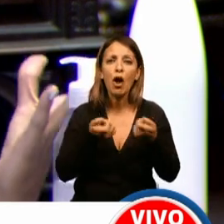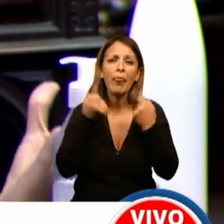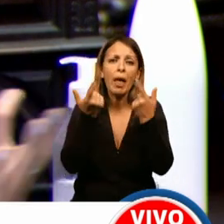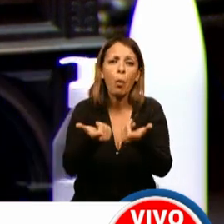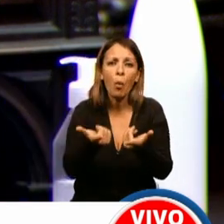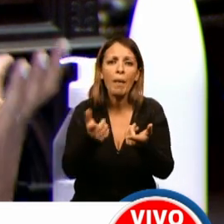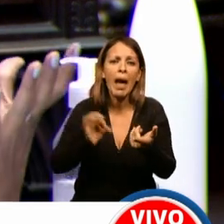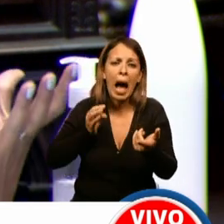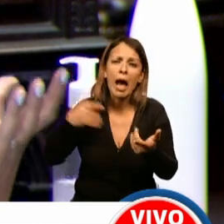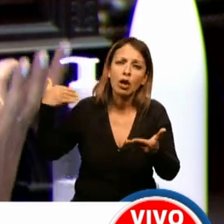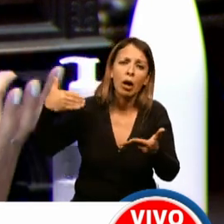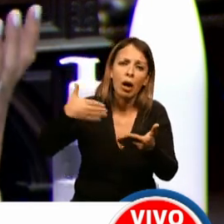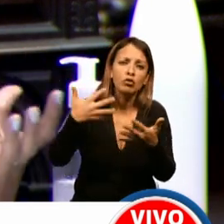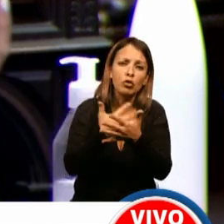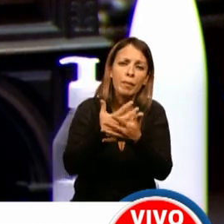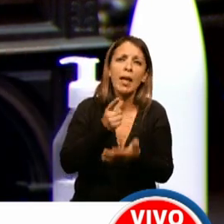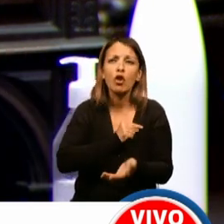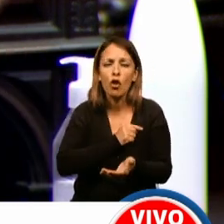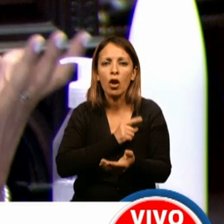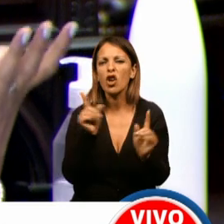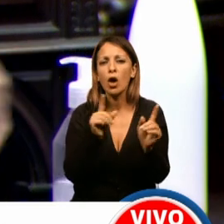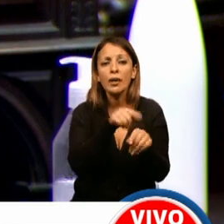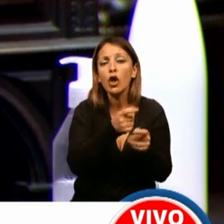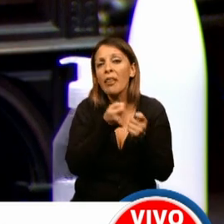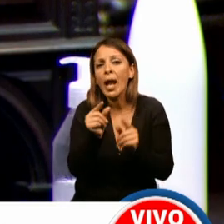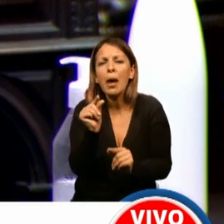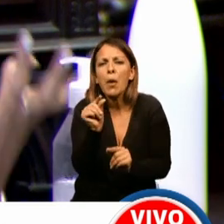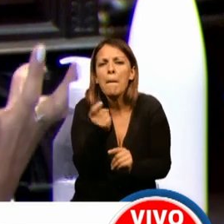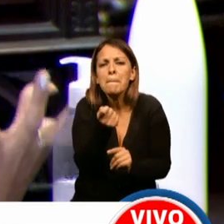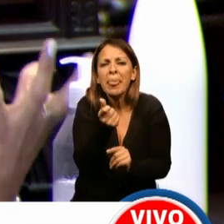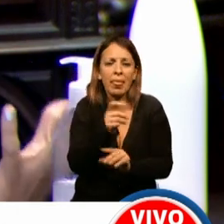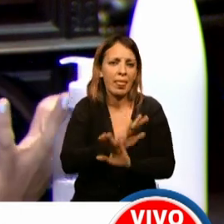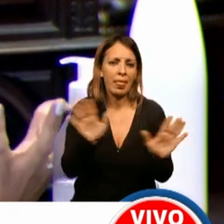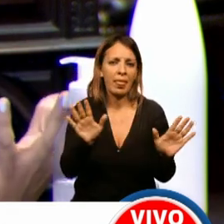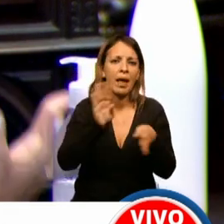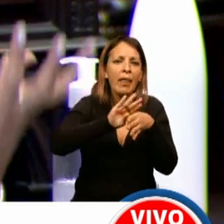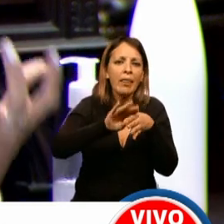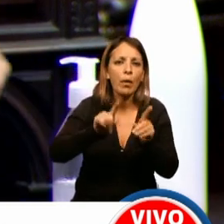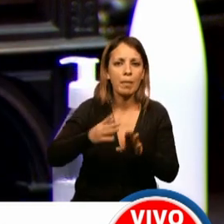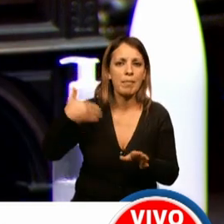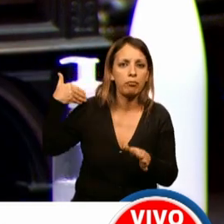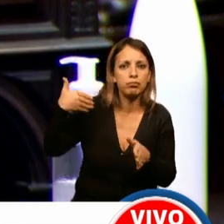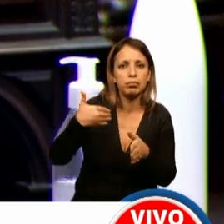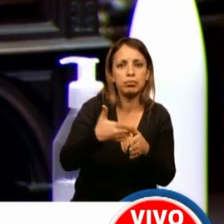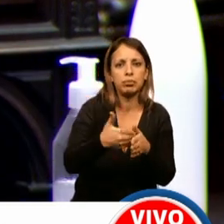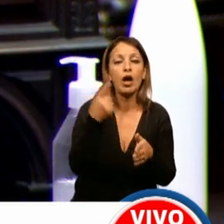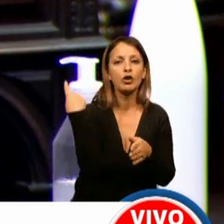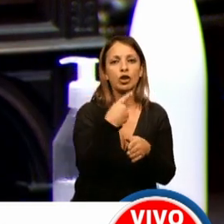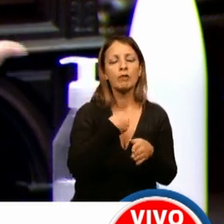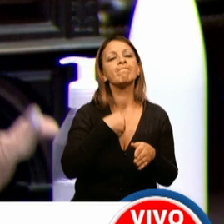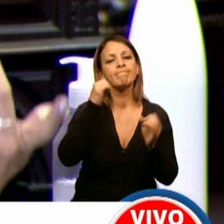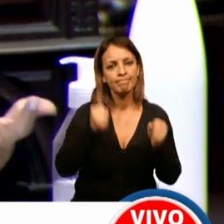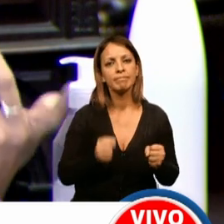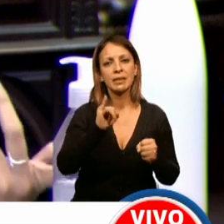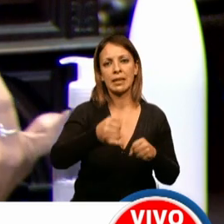dolor solamente estamos devolviendo un poquito de esa deuda que tenemos y haciéndonos cargo y